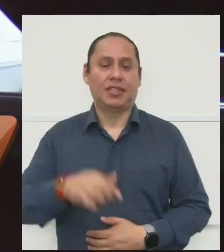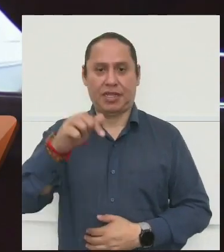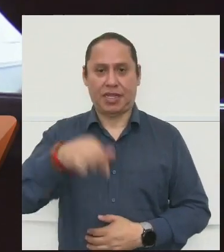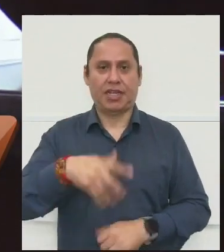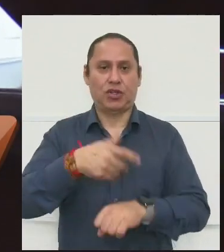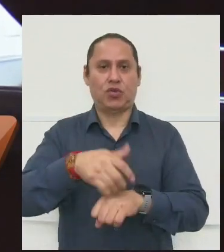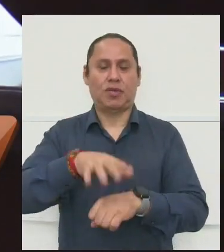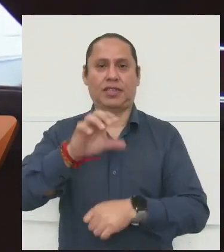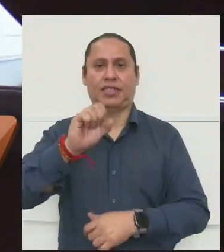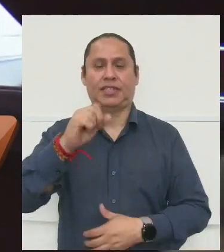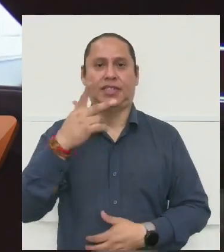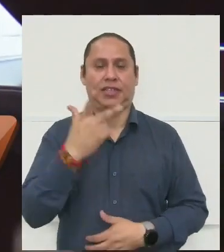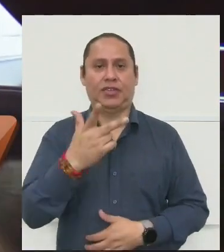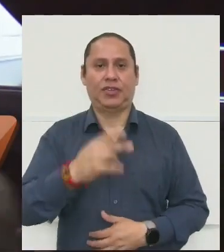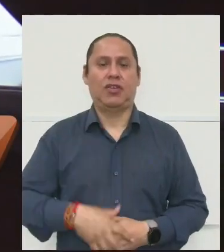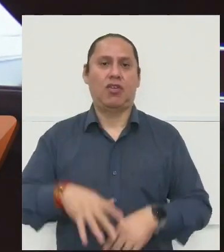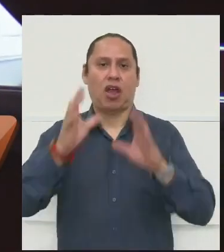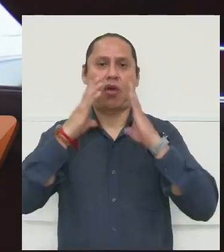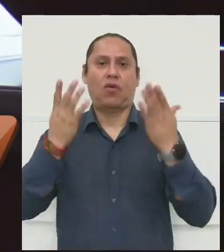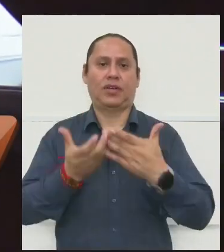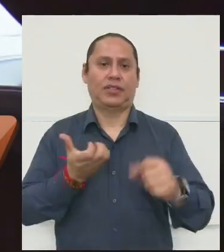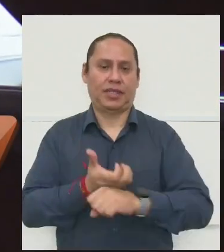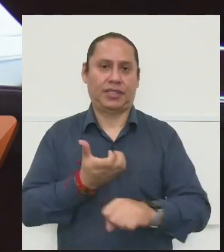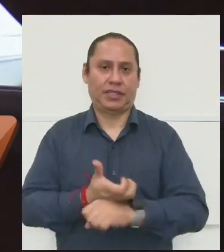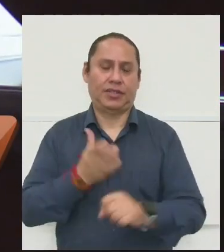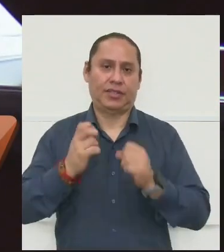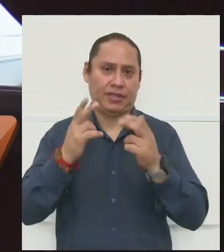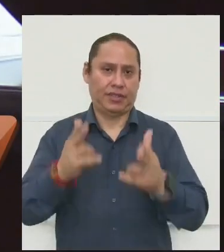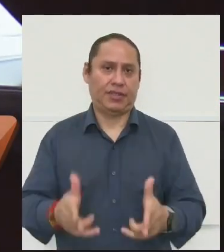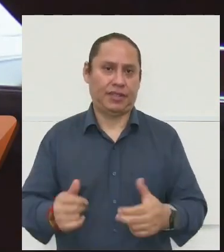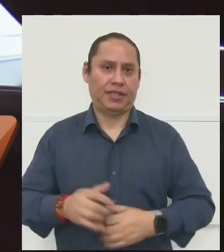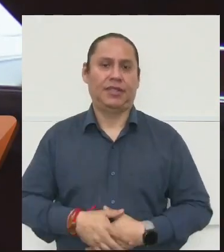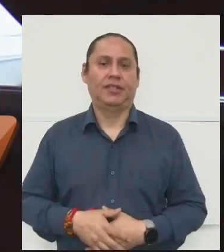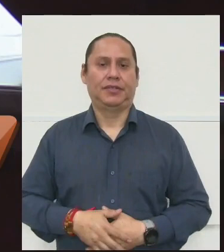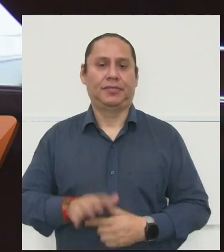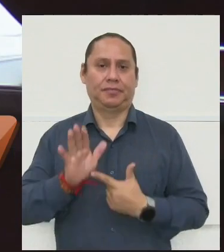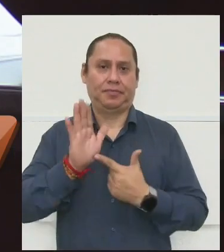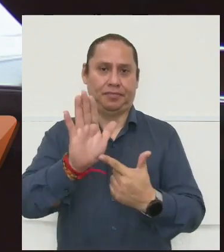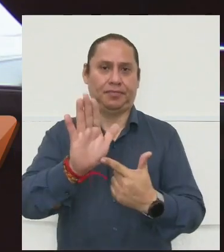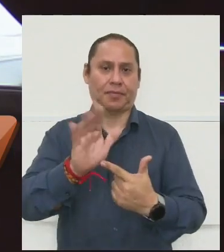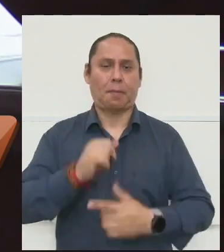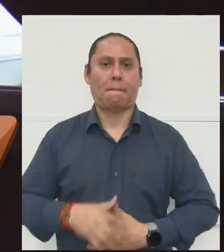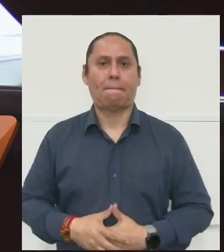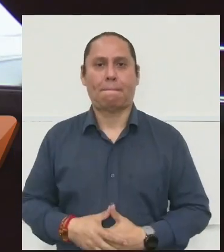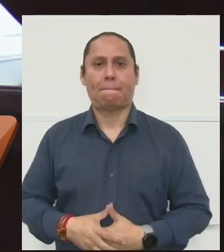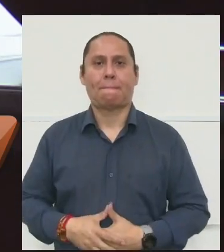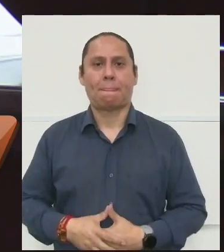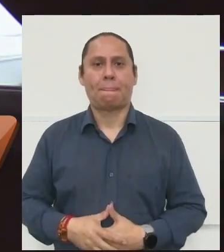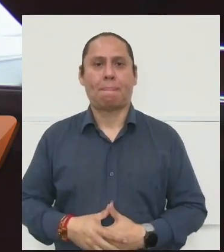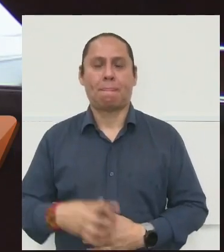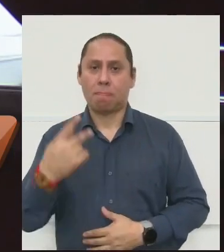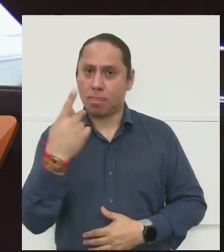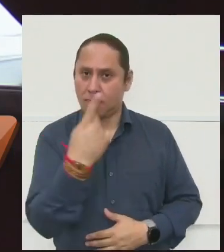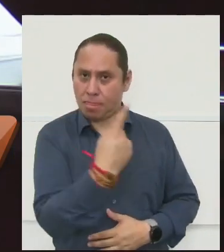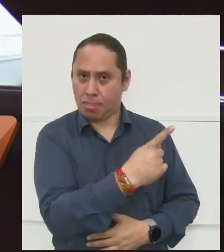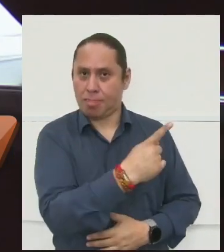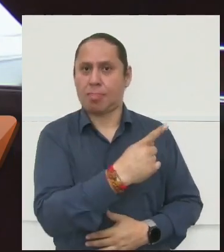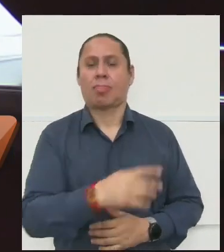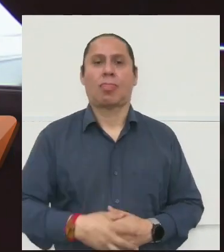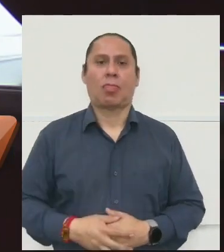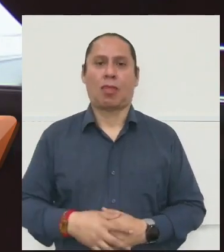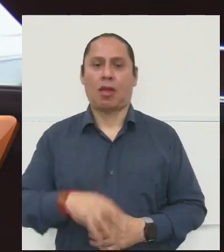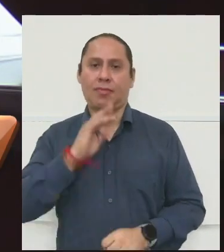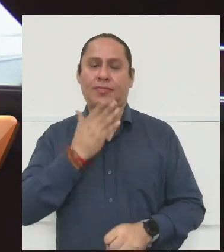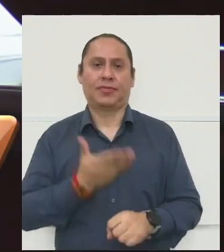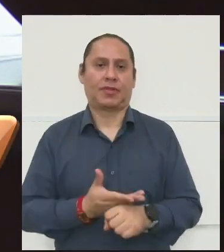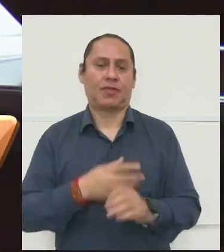68a legislatura del honorable congreso del estado presente con la facultad que me confiere el